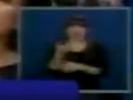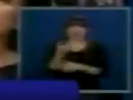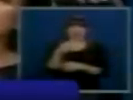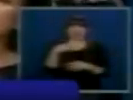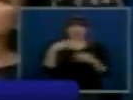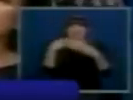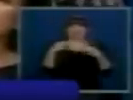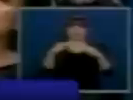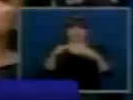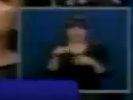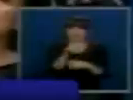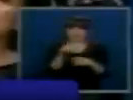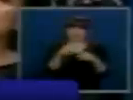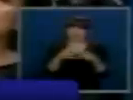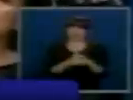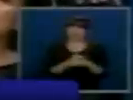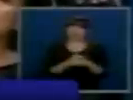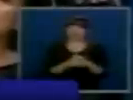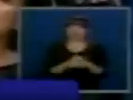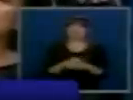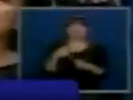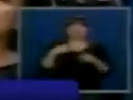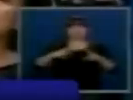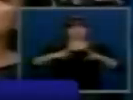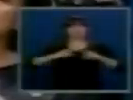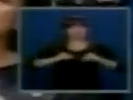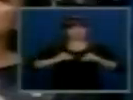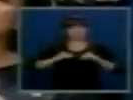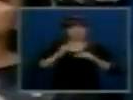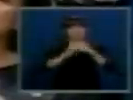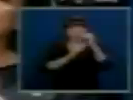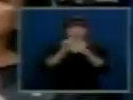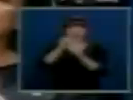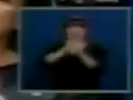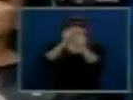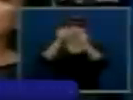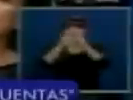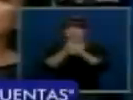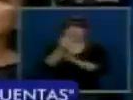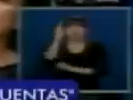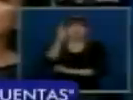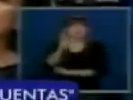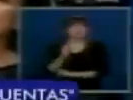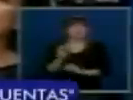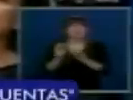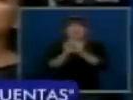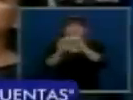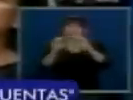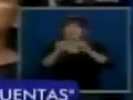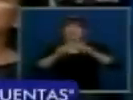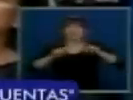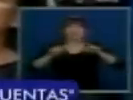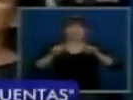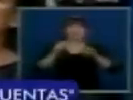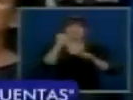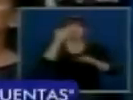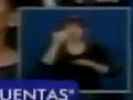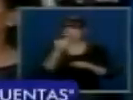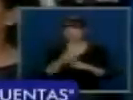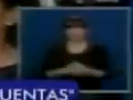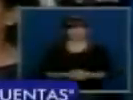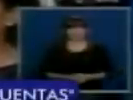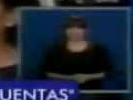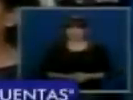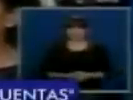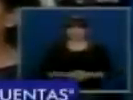acometen. Acepto de antemano que construir el cambio nunca, en ninguna parte, ha sido tarea fácil, y no tiene